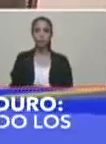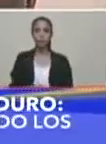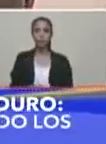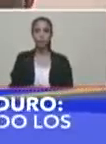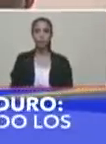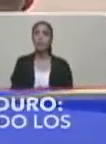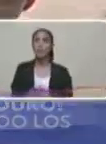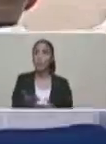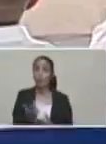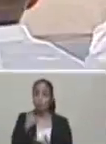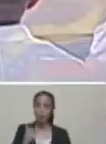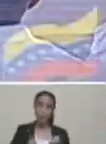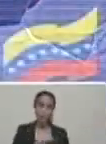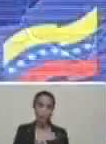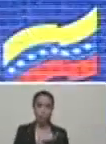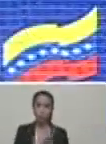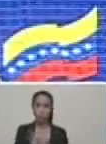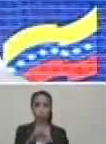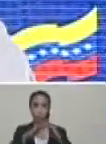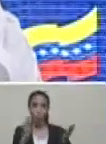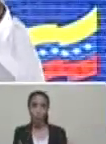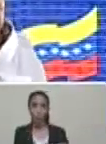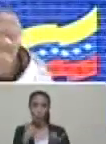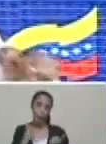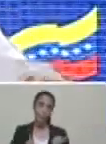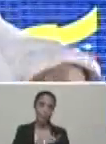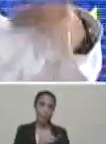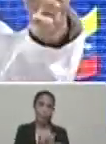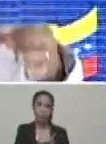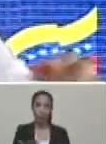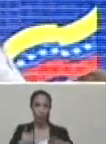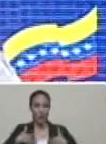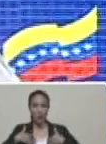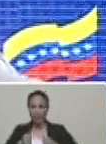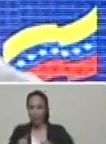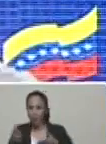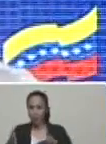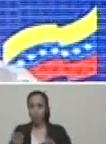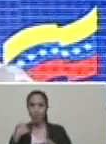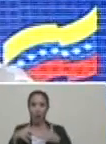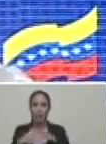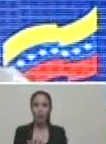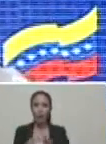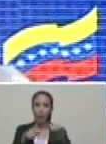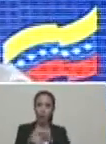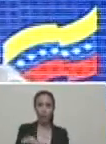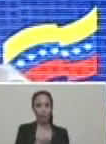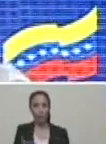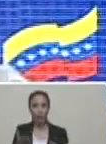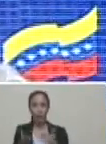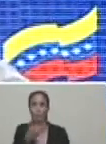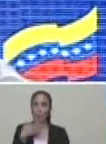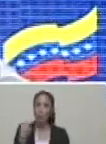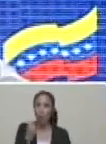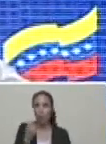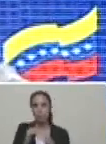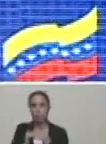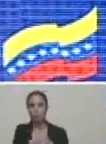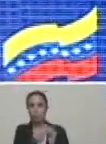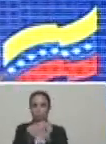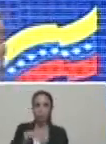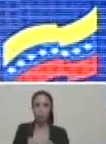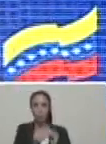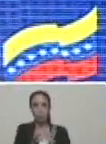Y tenemos el apoyo del mundo. Y en salud tenemos la misión Barrio Adentro, que hay que mejorar, renovar,